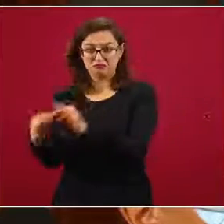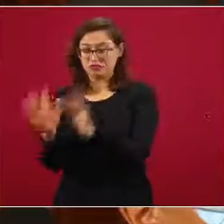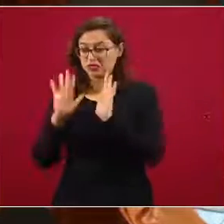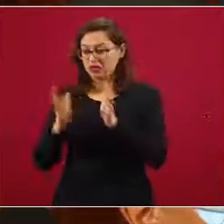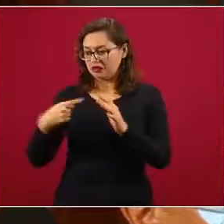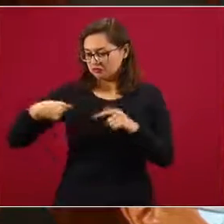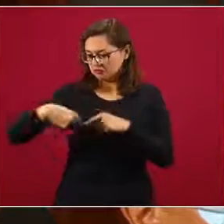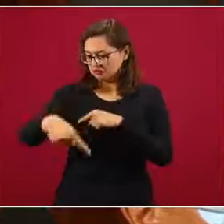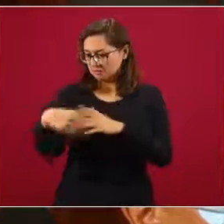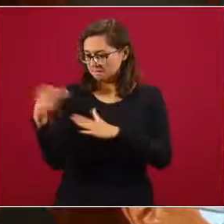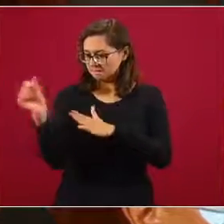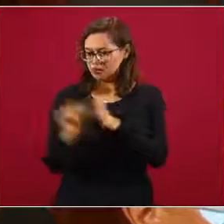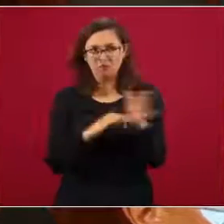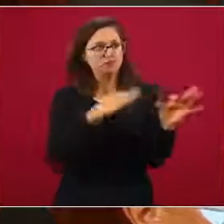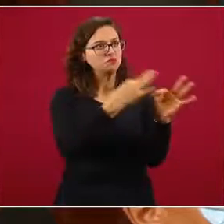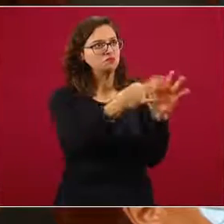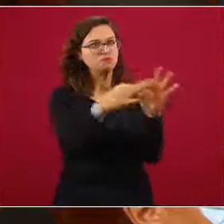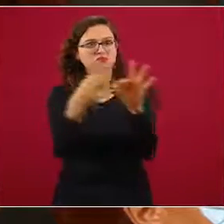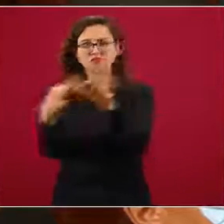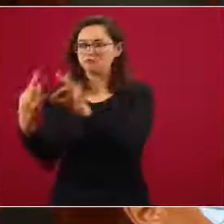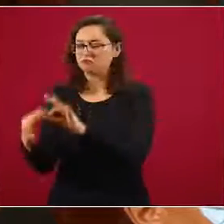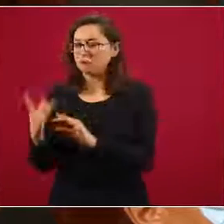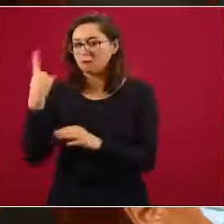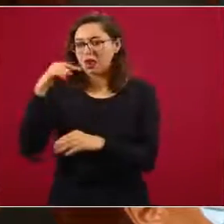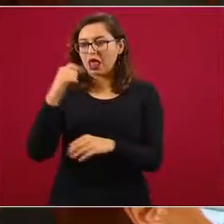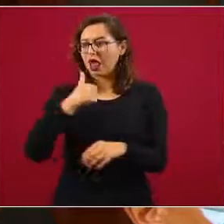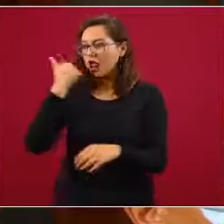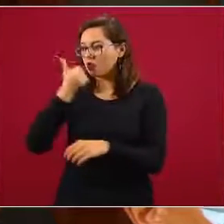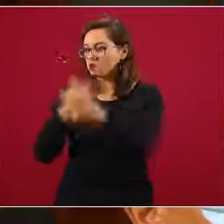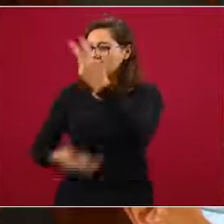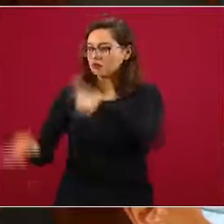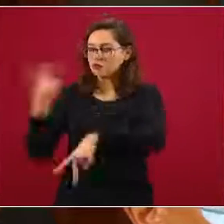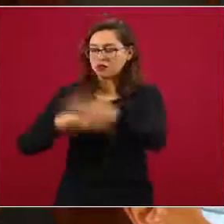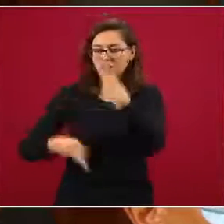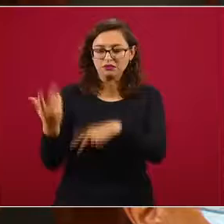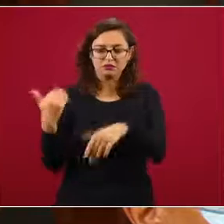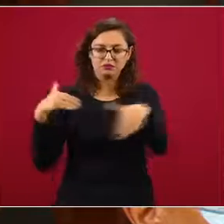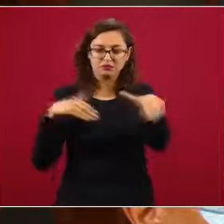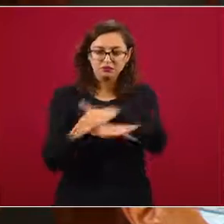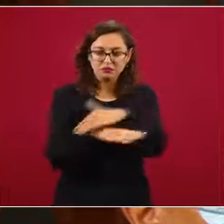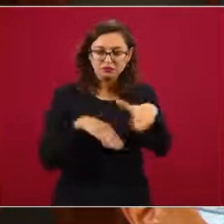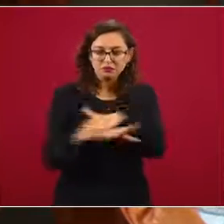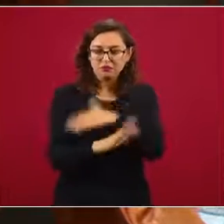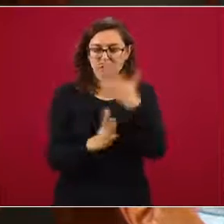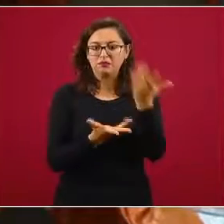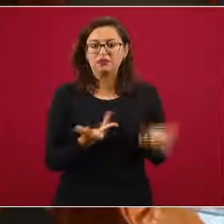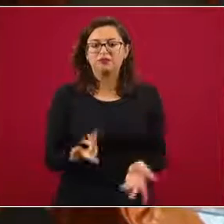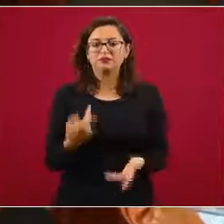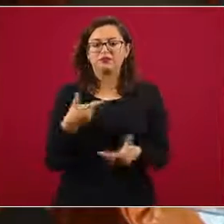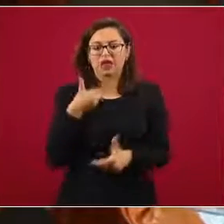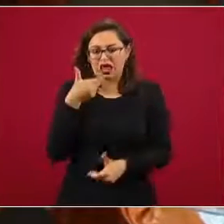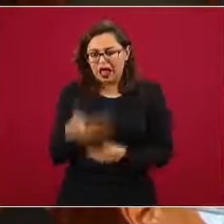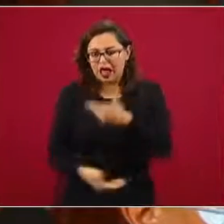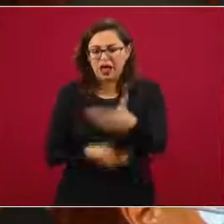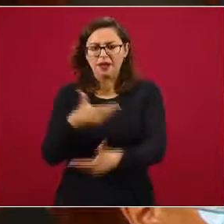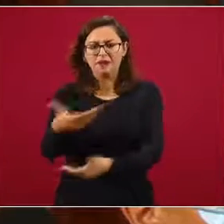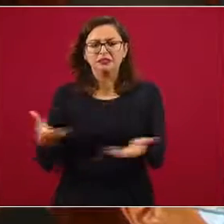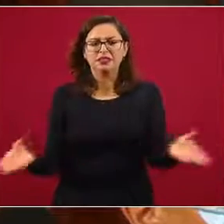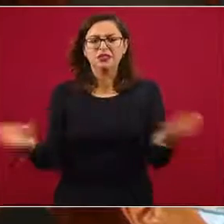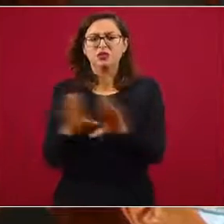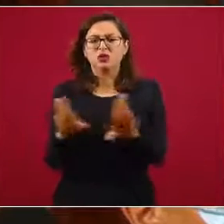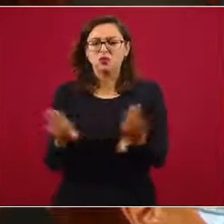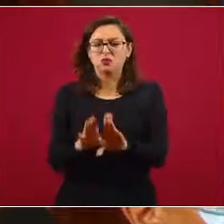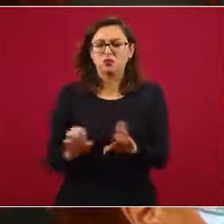mes. Y en este sentido, quisiera preguntarle si usted sabe cuál es realmente el avance, ya que es uno de sus programas prioritarios de